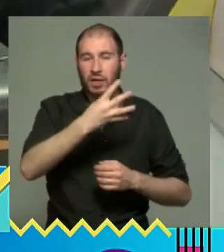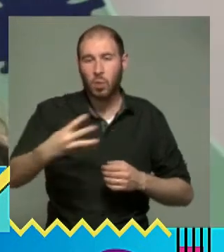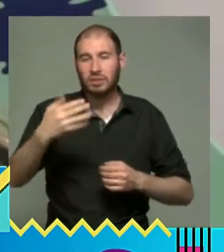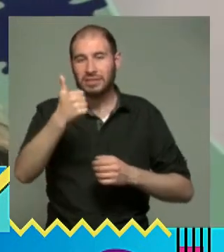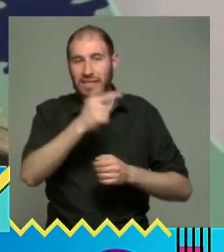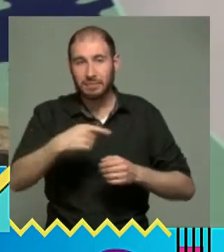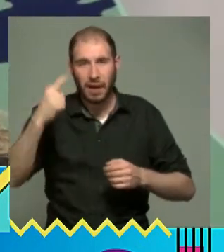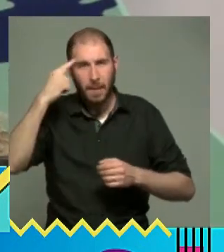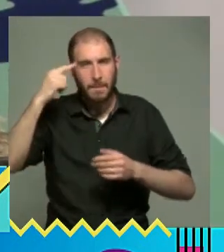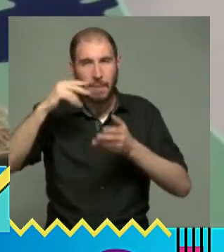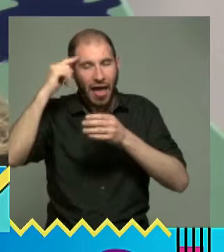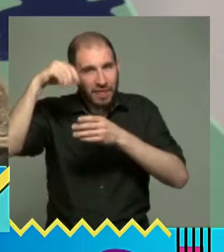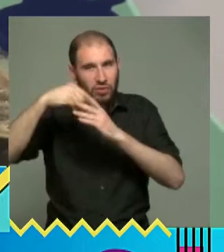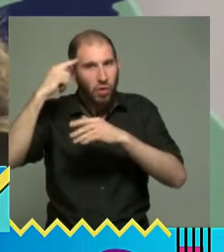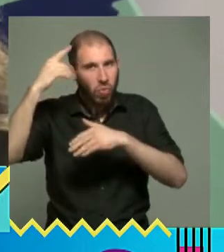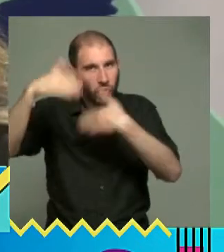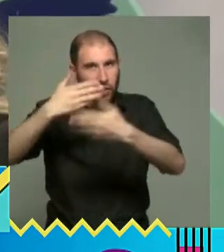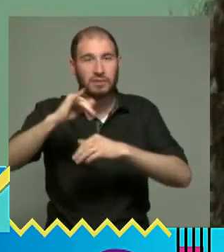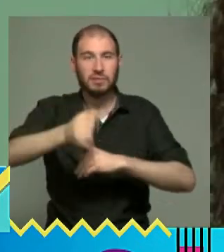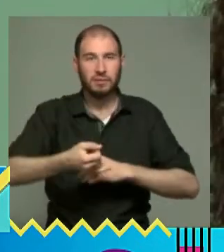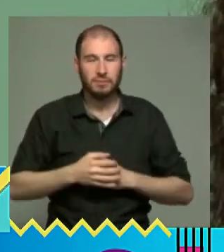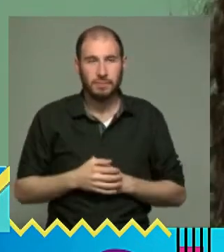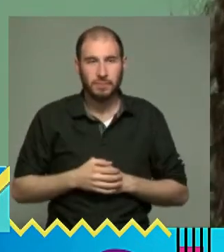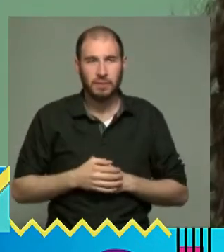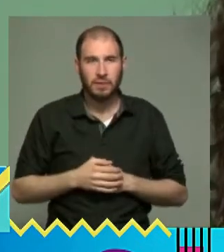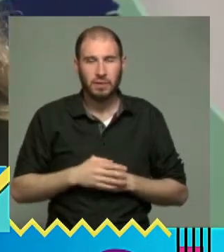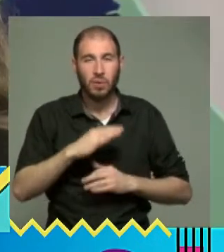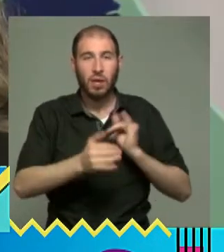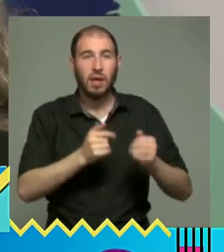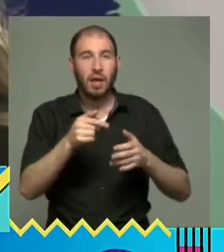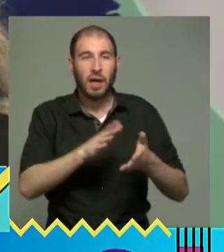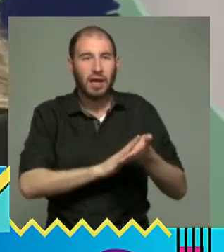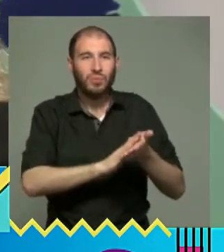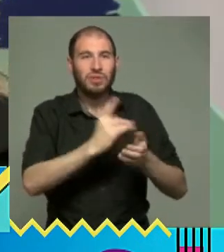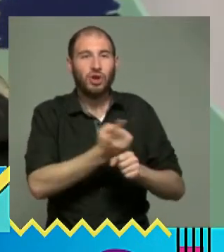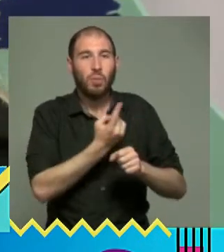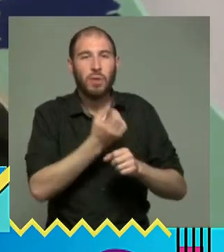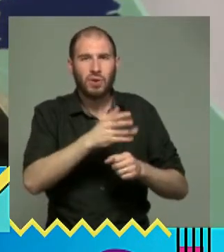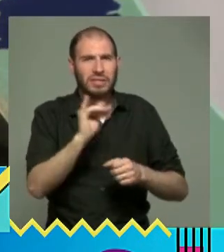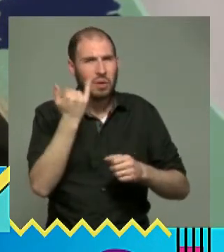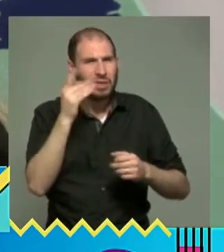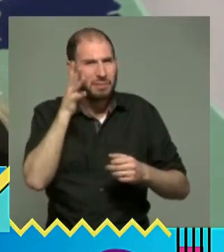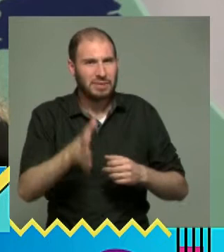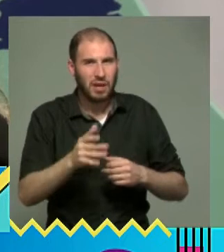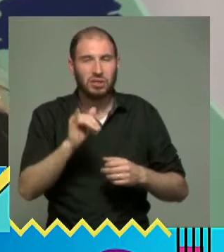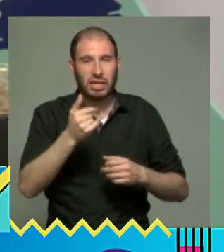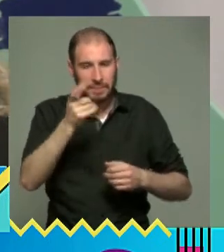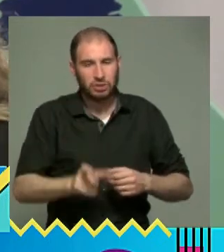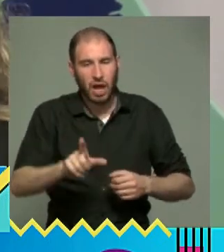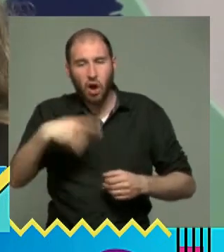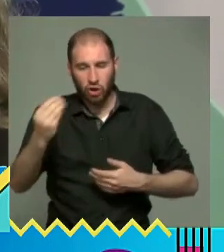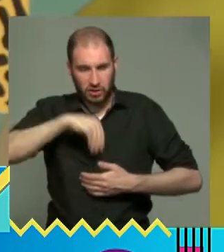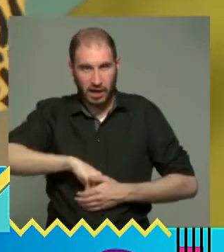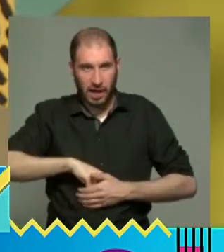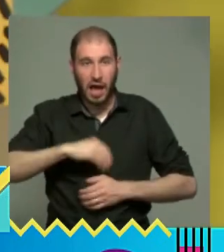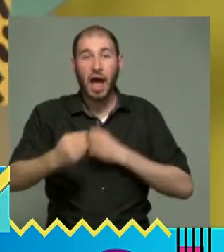actividad neurológica. Y ya dijeron, no, por este lado no se puede argumentar porque se está notando mucho que sí es otra persona. Hasta